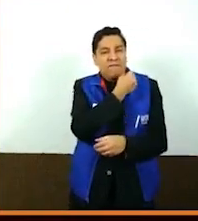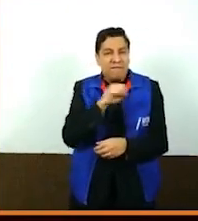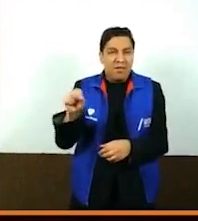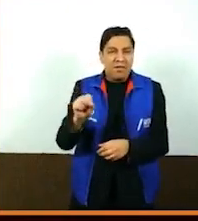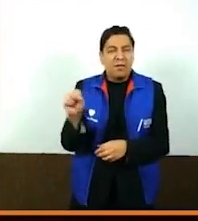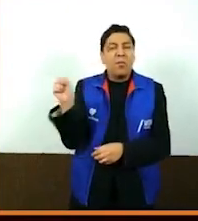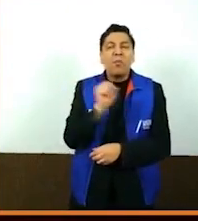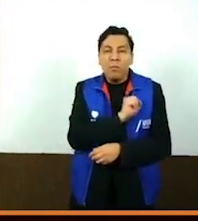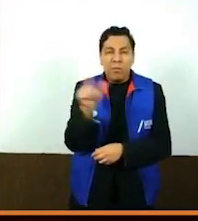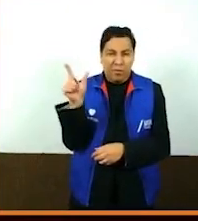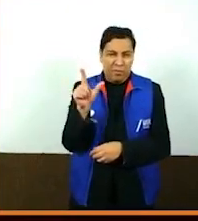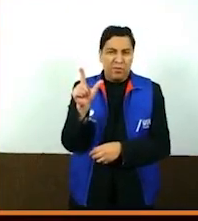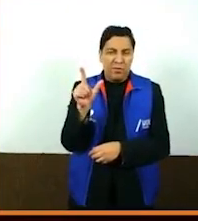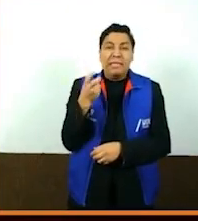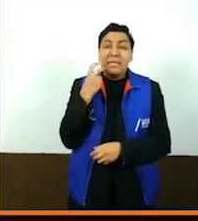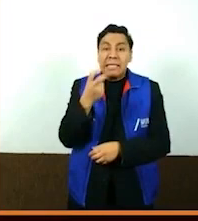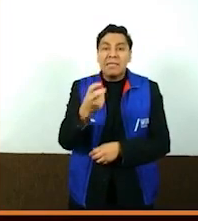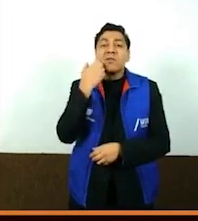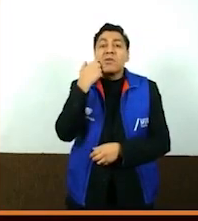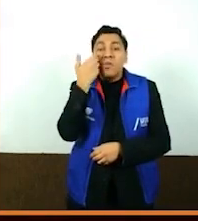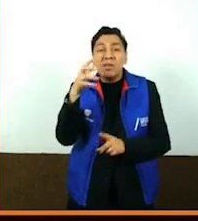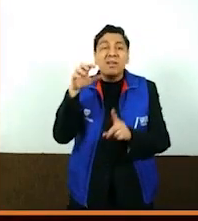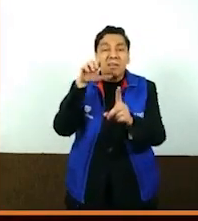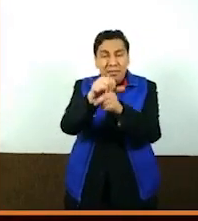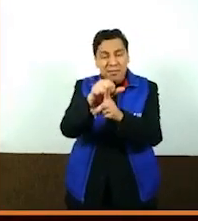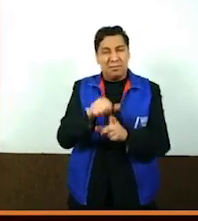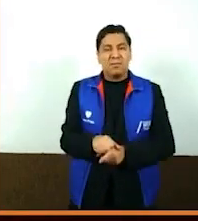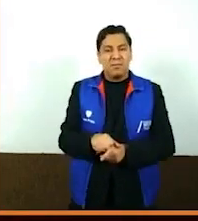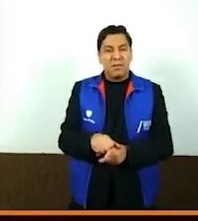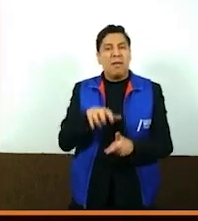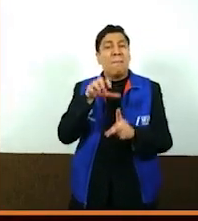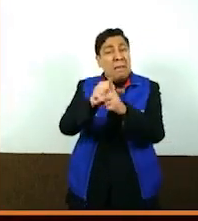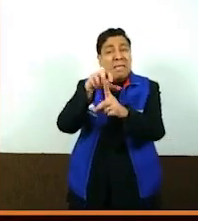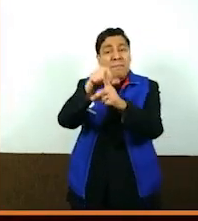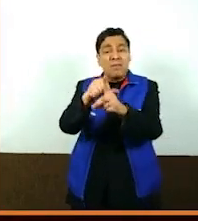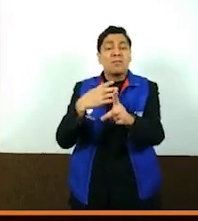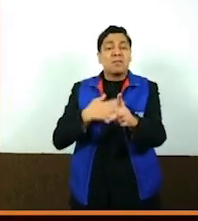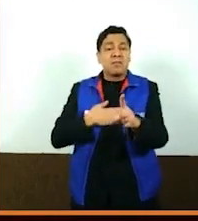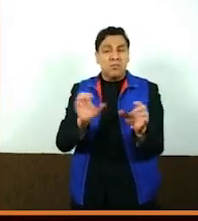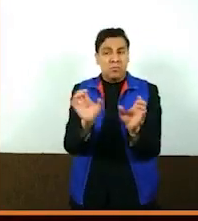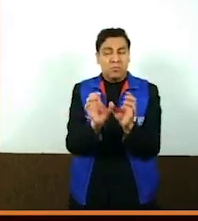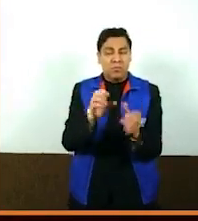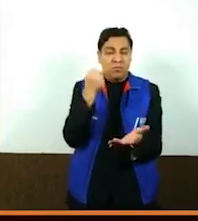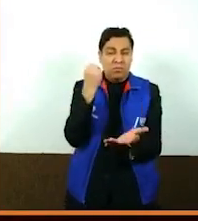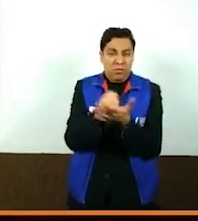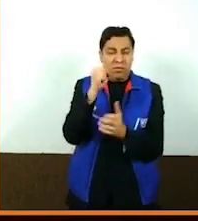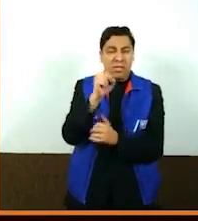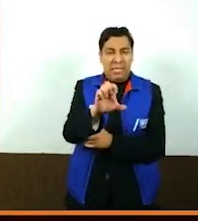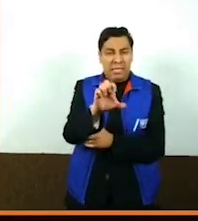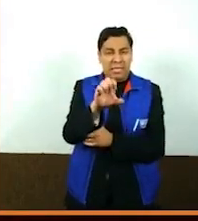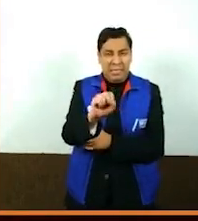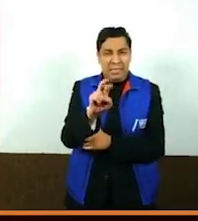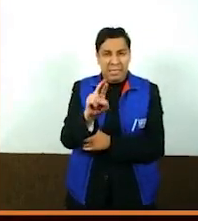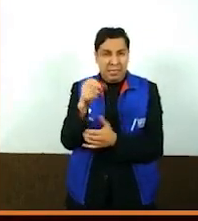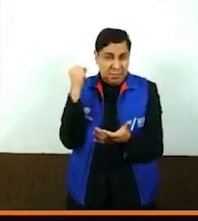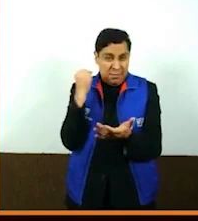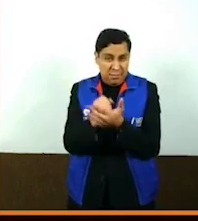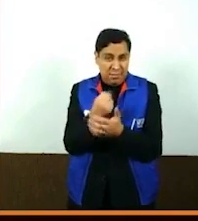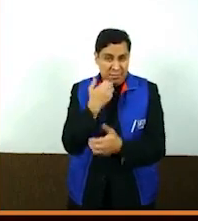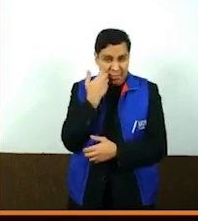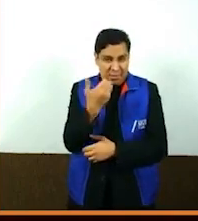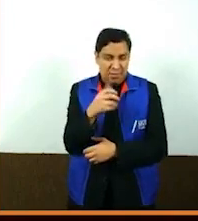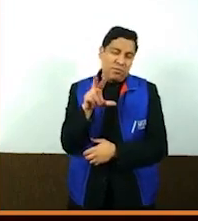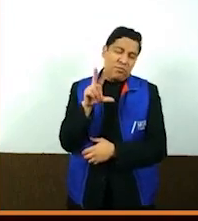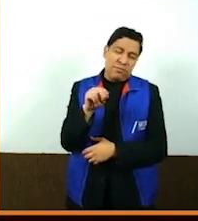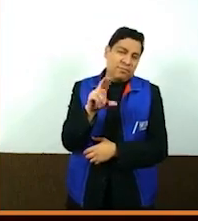eficiente. Y esto requiere realmente no solo un método, no solo un instrumento,